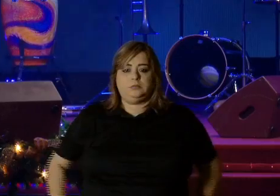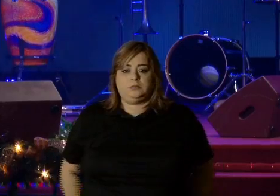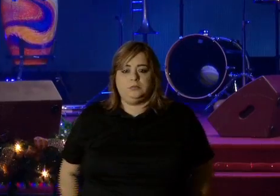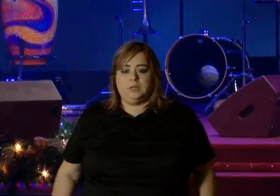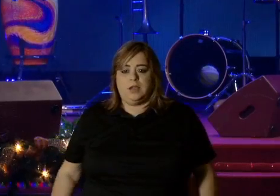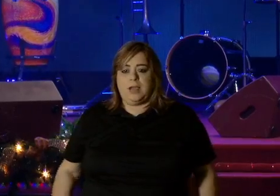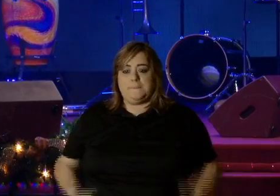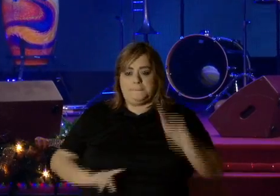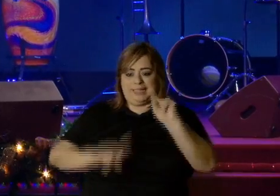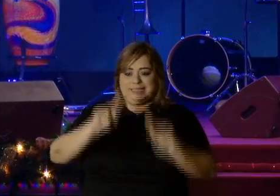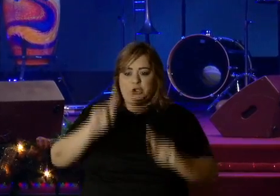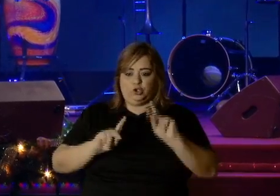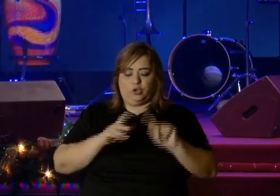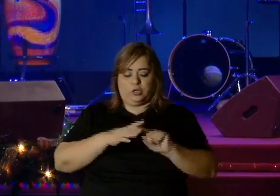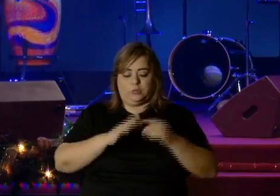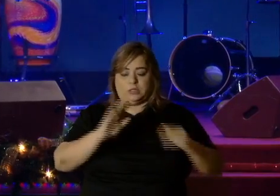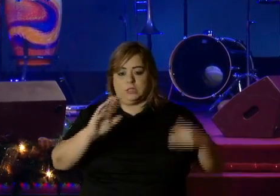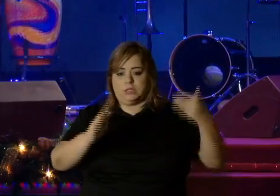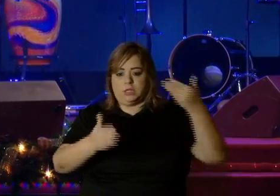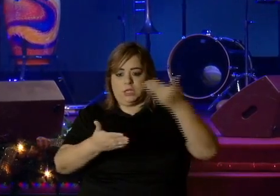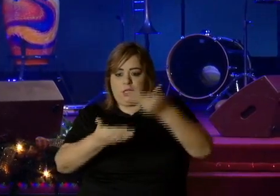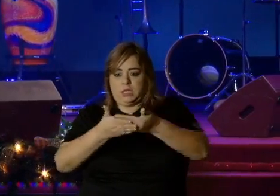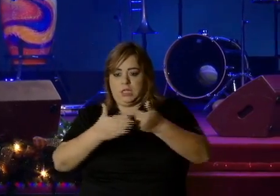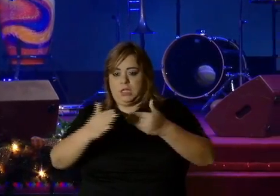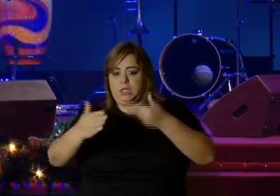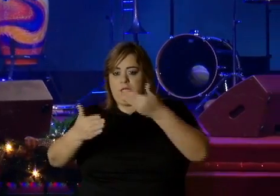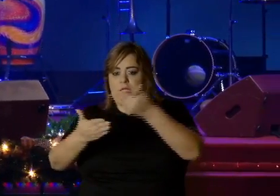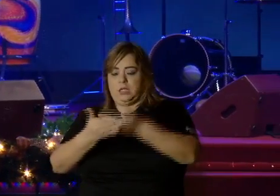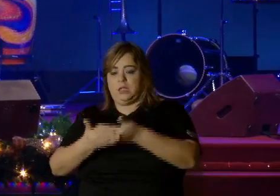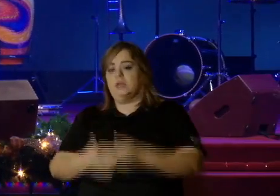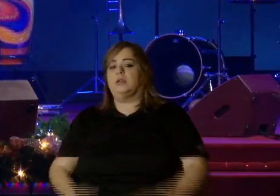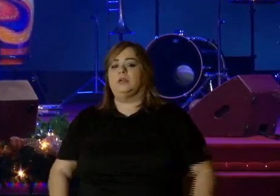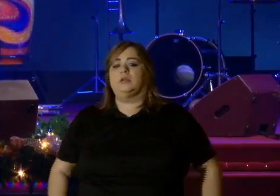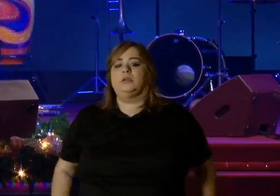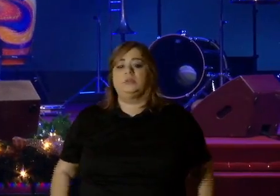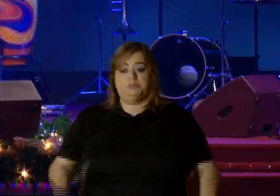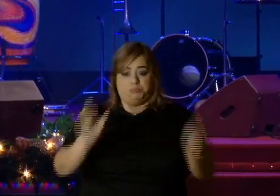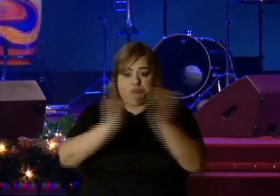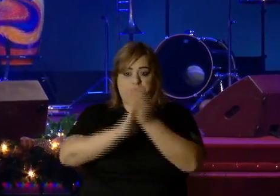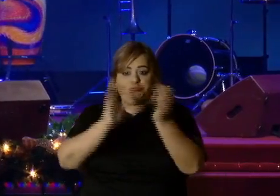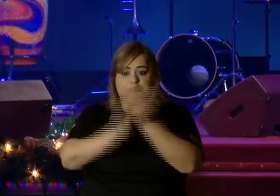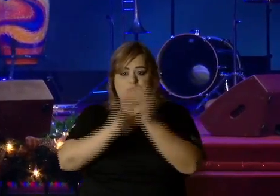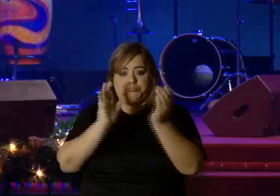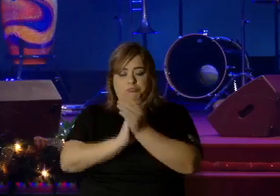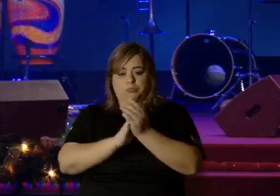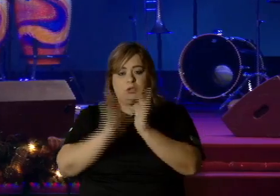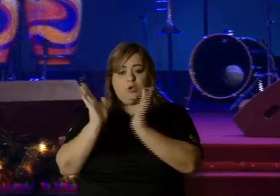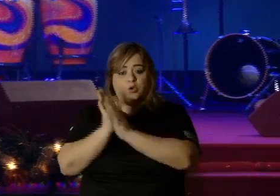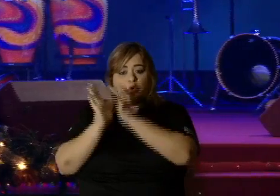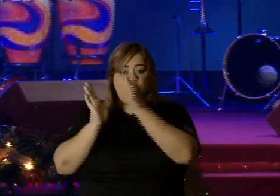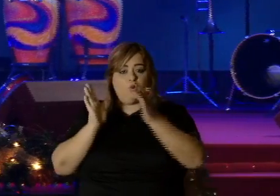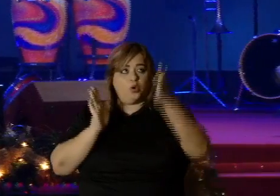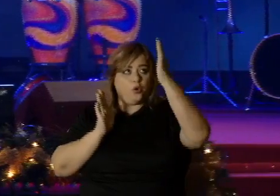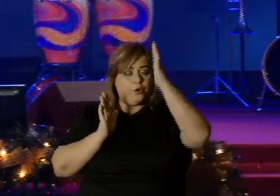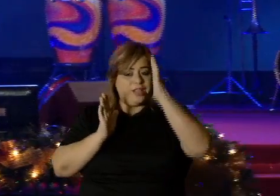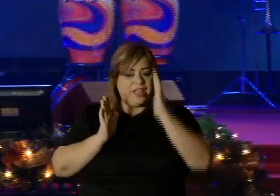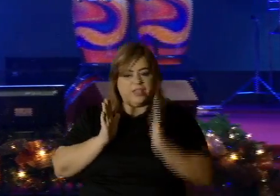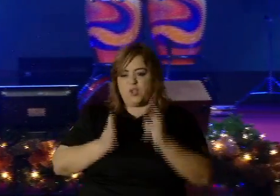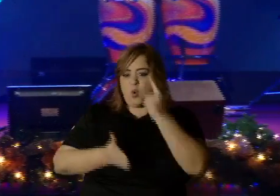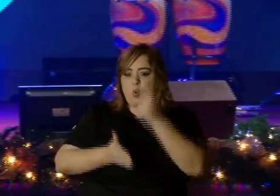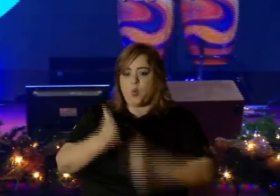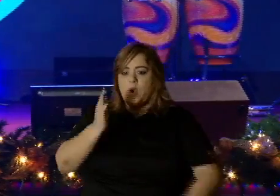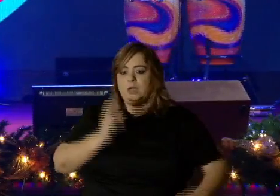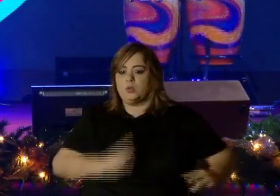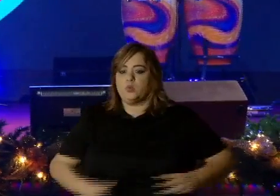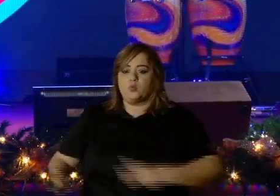llegar. Gloria a Dios. Y tus hijas serán llevadas en brazos. Dele un aplauso al Señor. La gloria de Dios es un estilo de vida. Diga